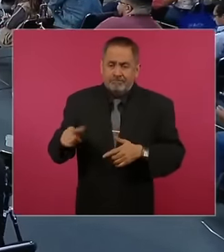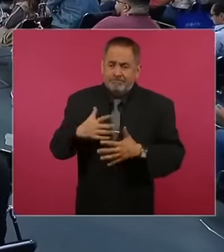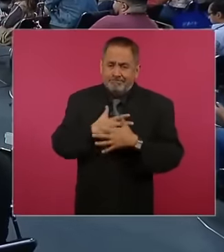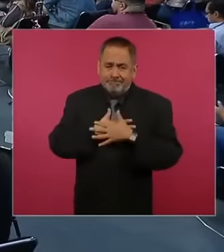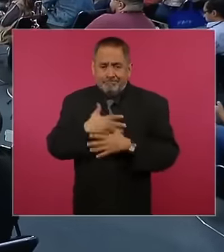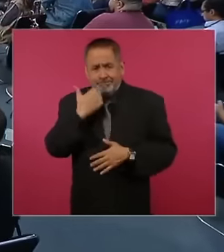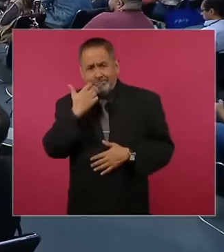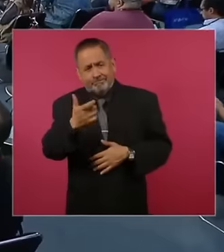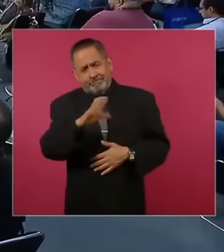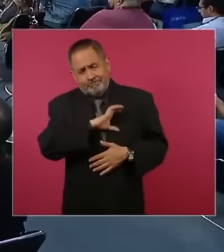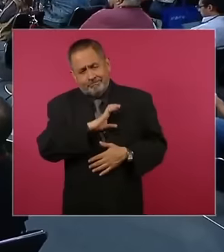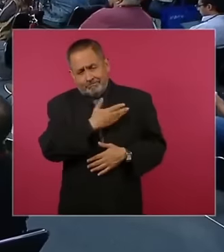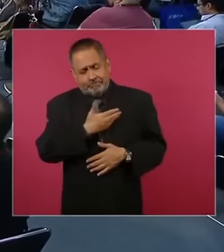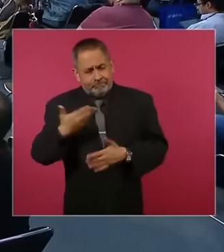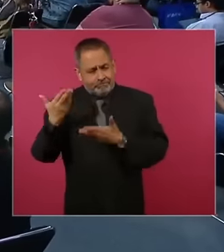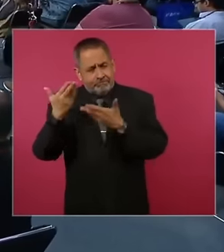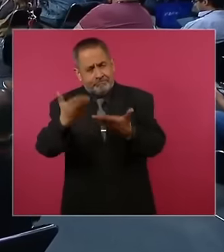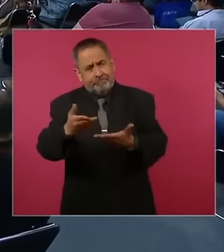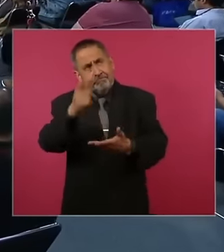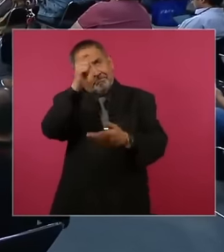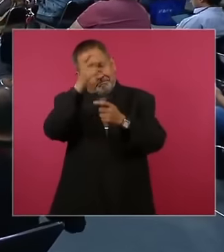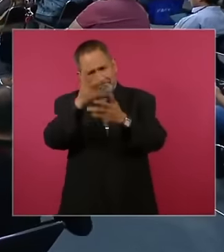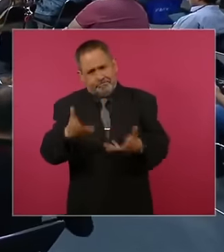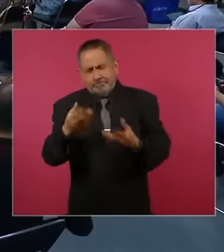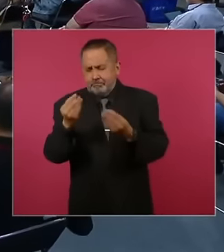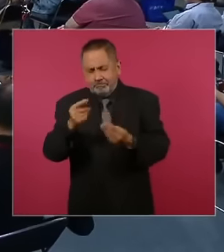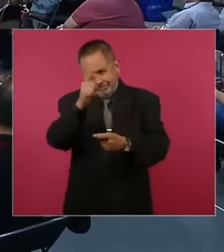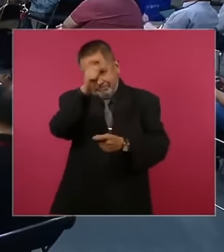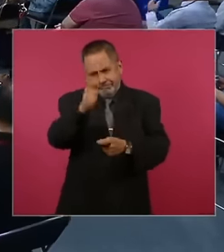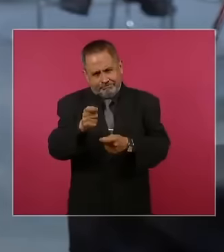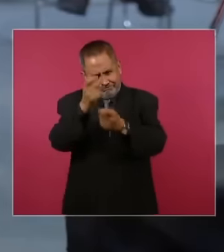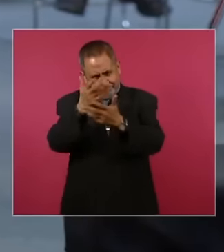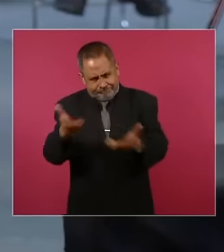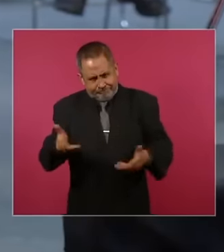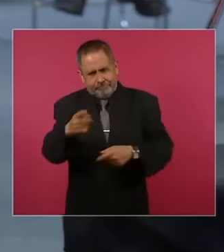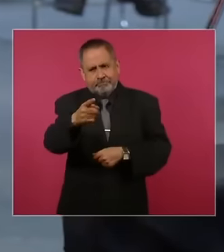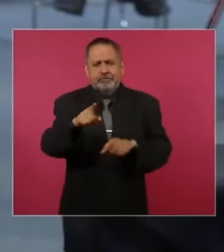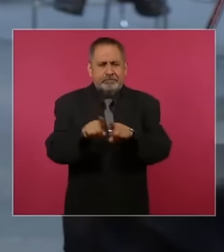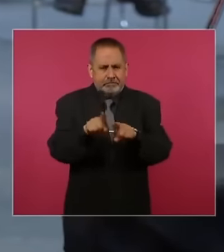mucho al presidente y le mandan bendiciones, muchas bendiciones, pero también le